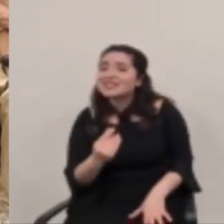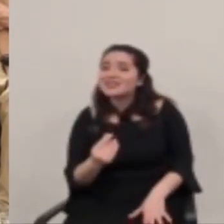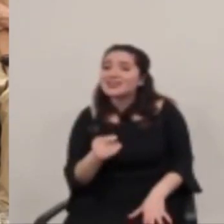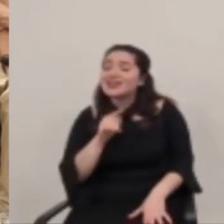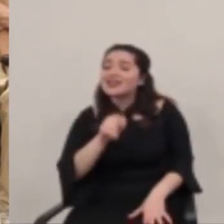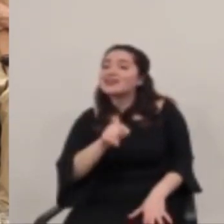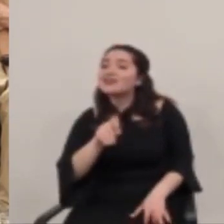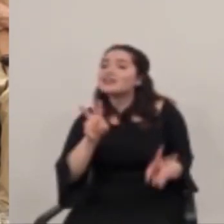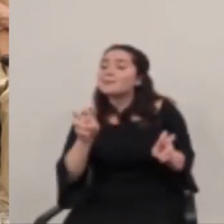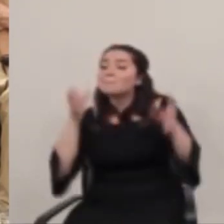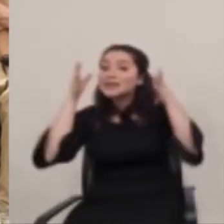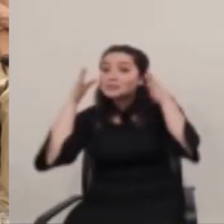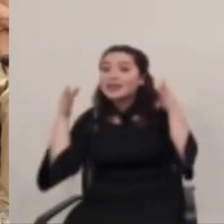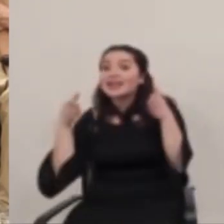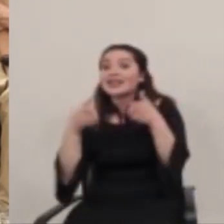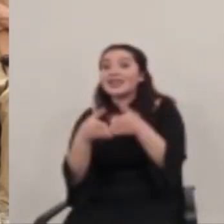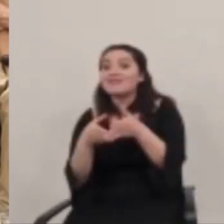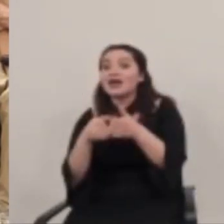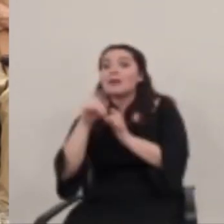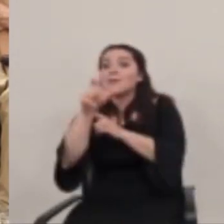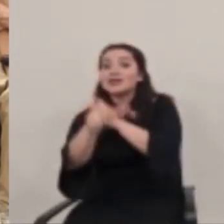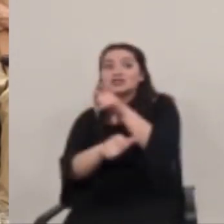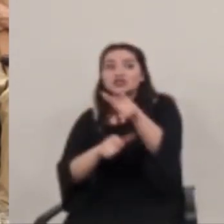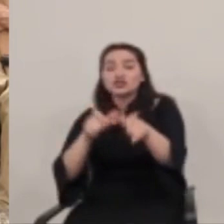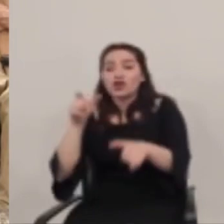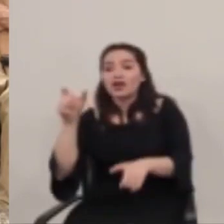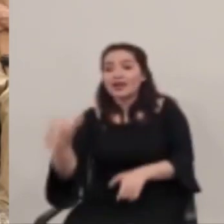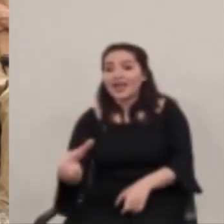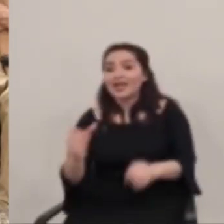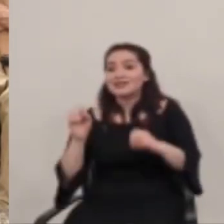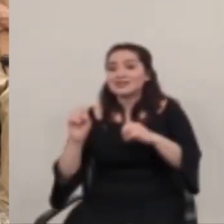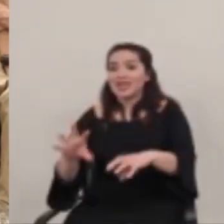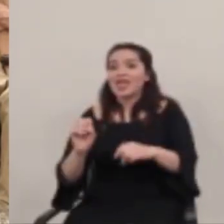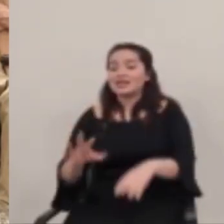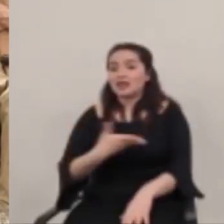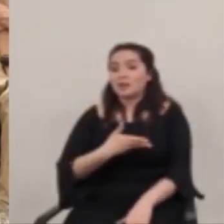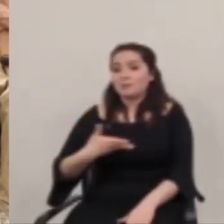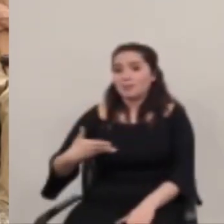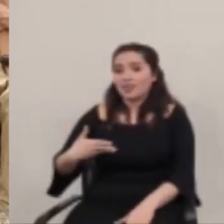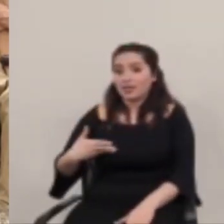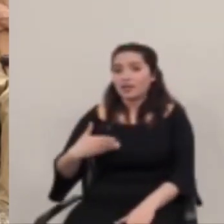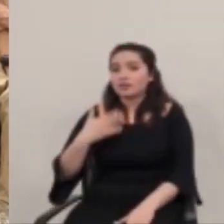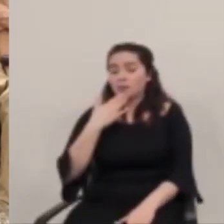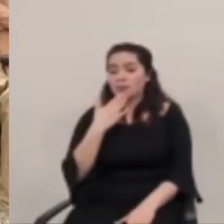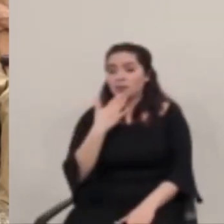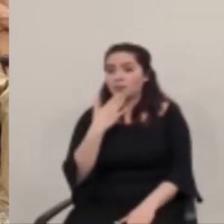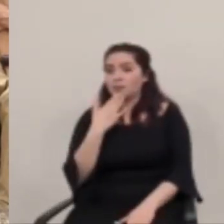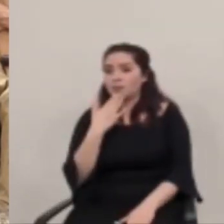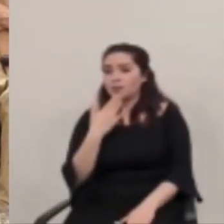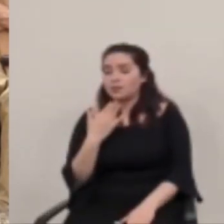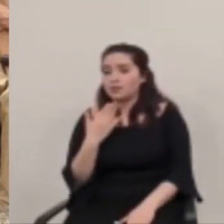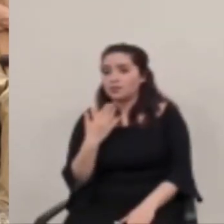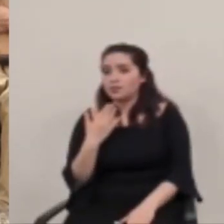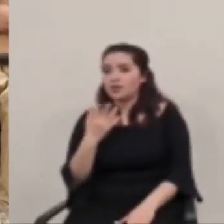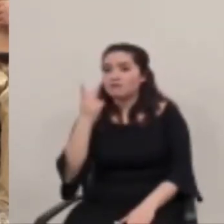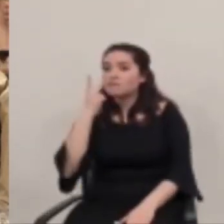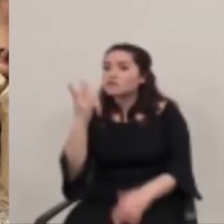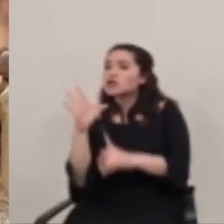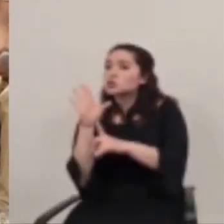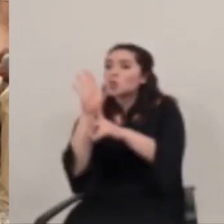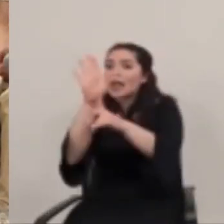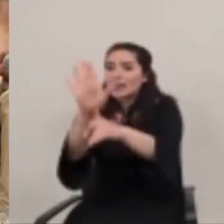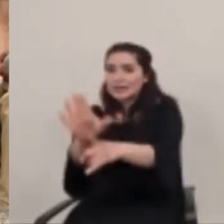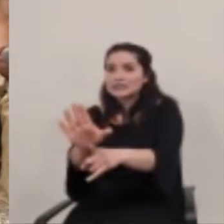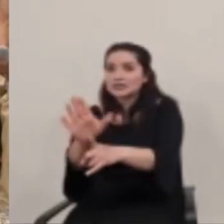esta perspectiva de que las personas en la enseñanza media visualicen las y los estudiantes con